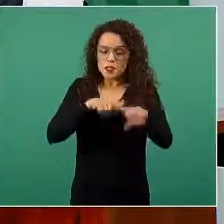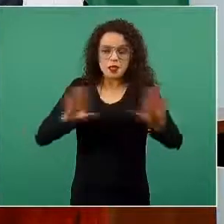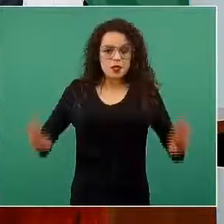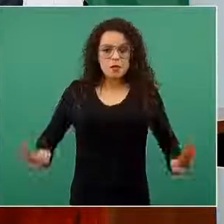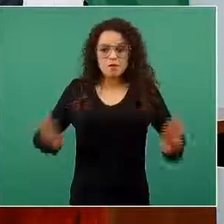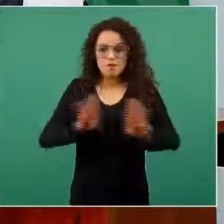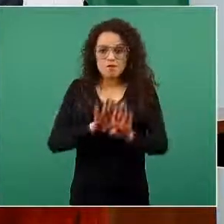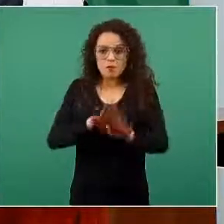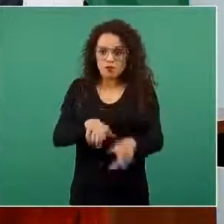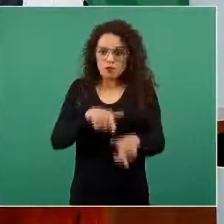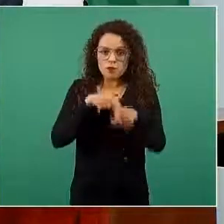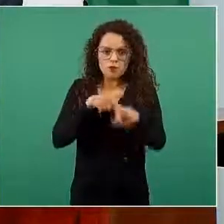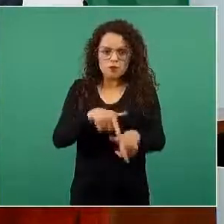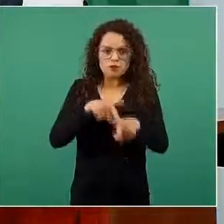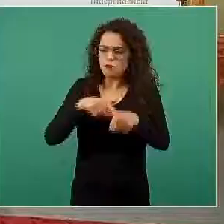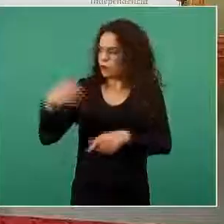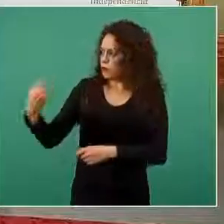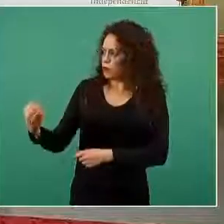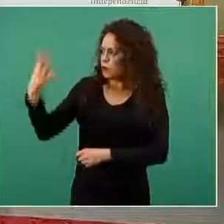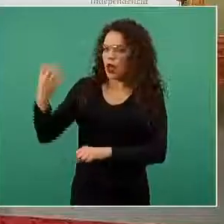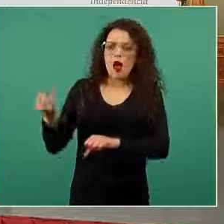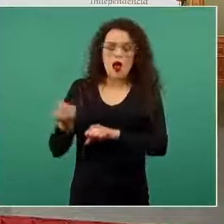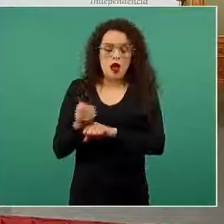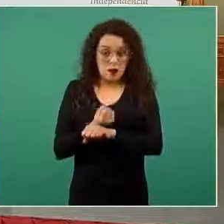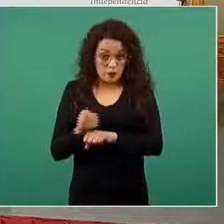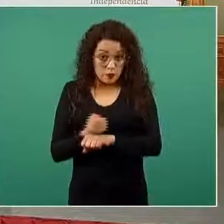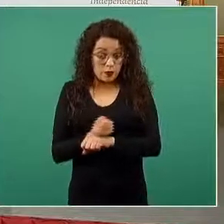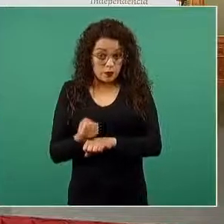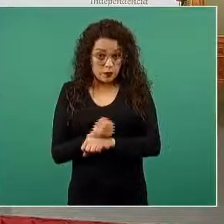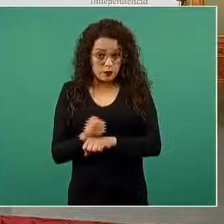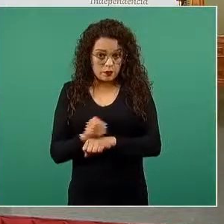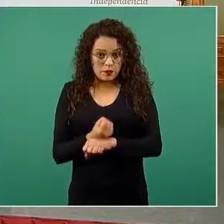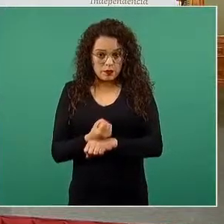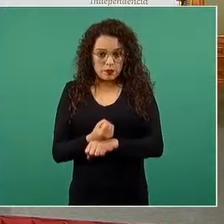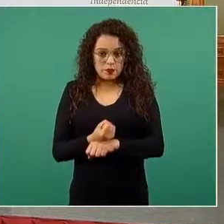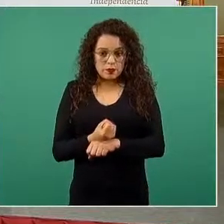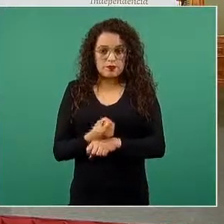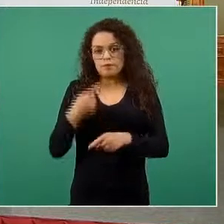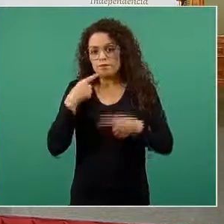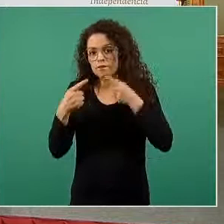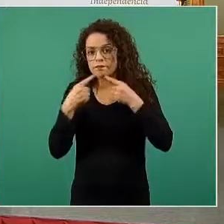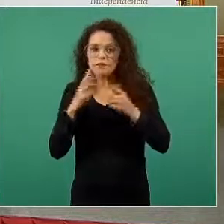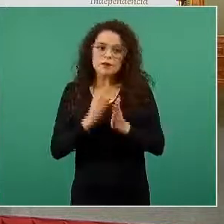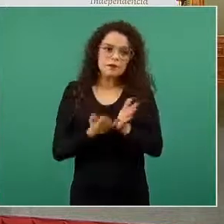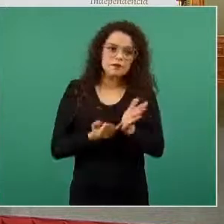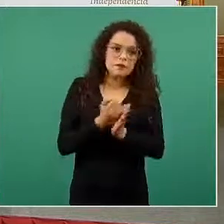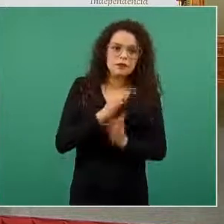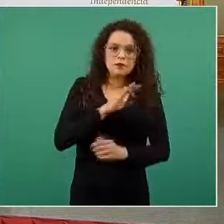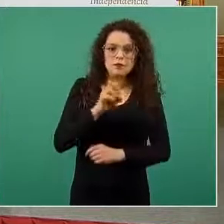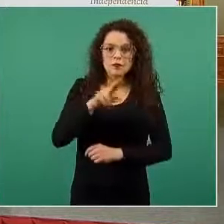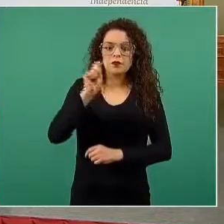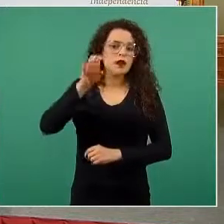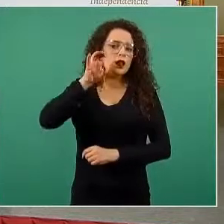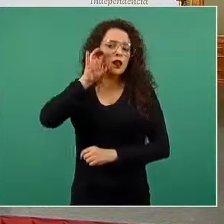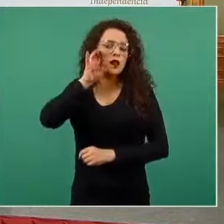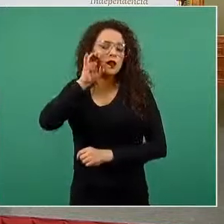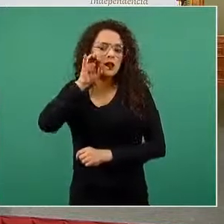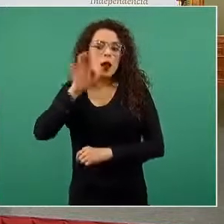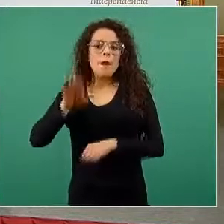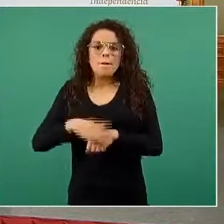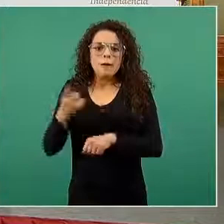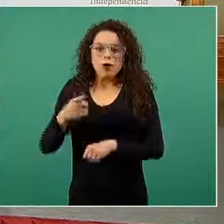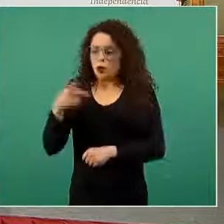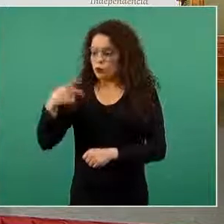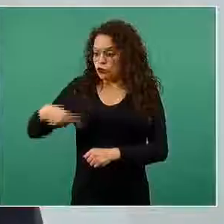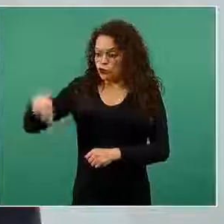en semáforo amarillo, o inclusive con algunas toma de decisiones en semáforo naranja. ¿Por qué? Porque así lo decidió la